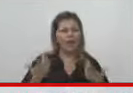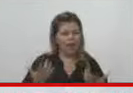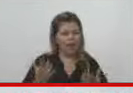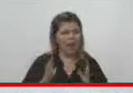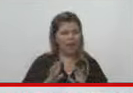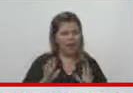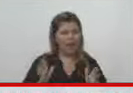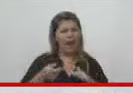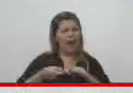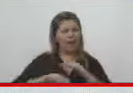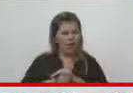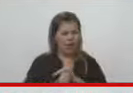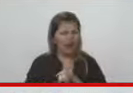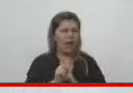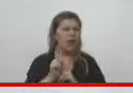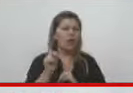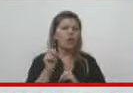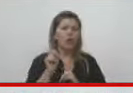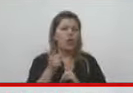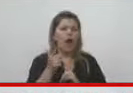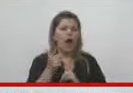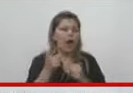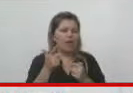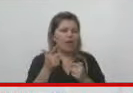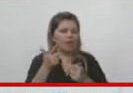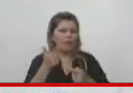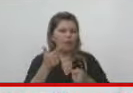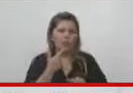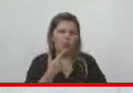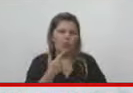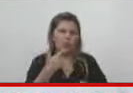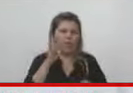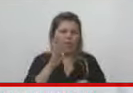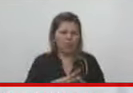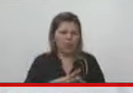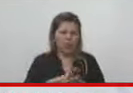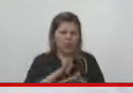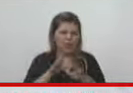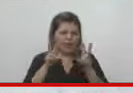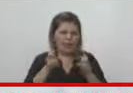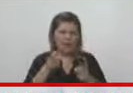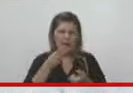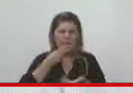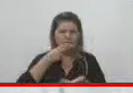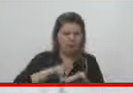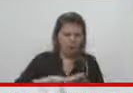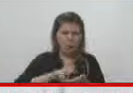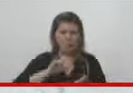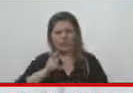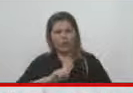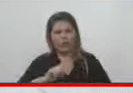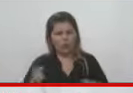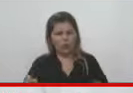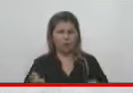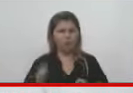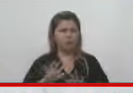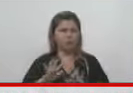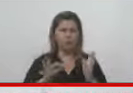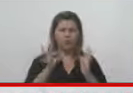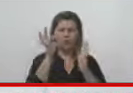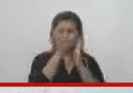ninguna discusión acerca de si el Código Aduanero tiene versa sobre materia tributaria o no. Entonces, todos los